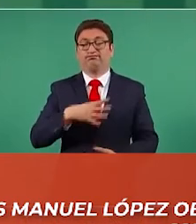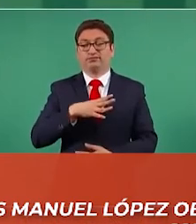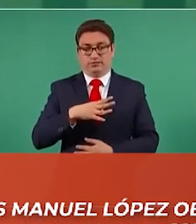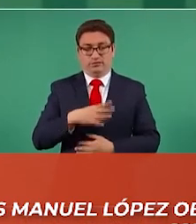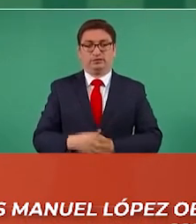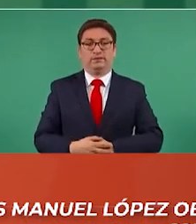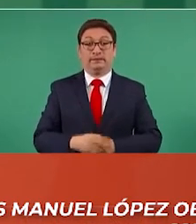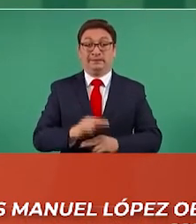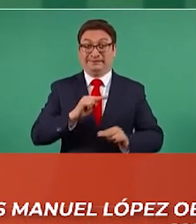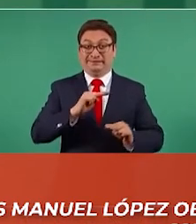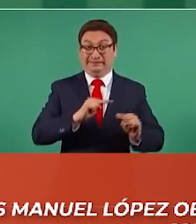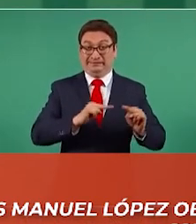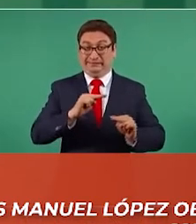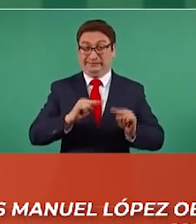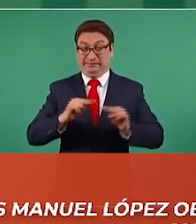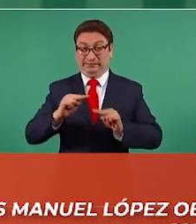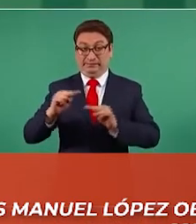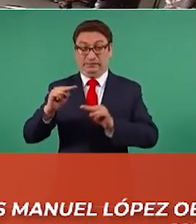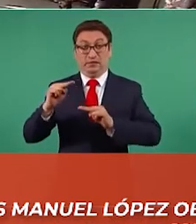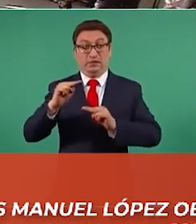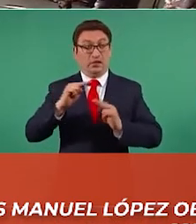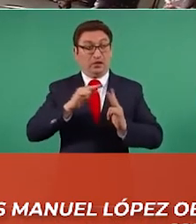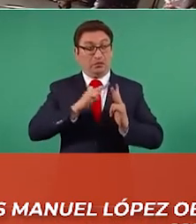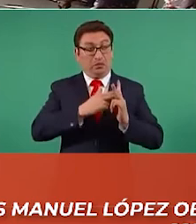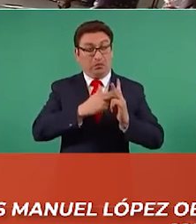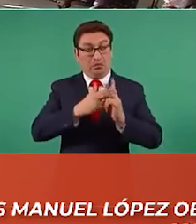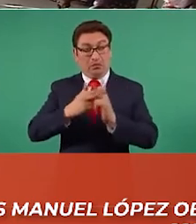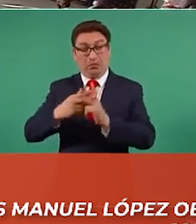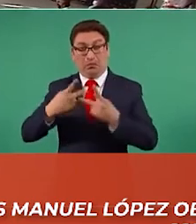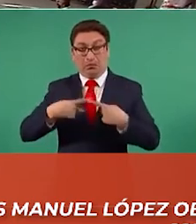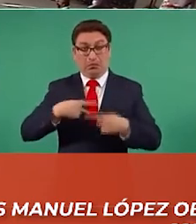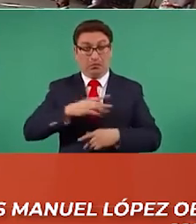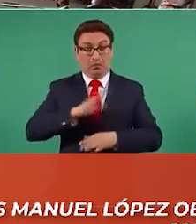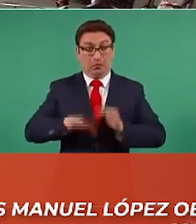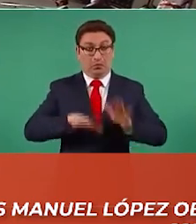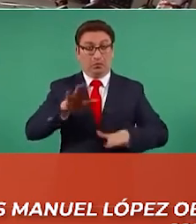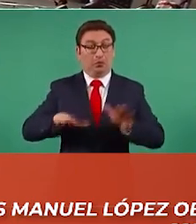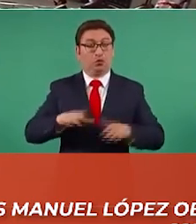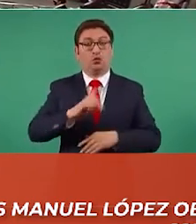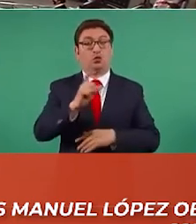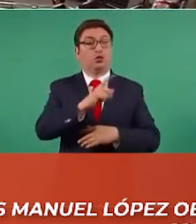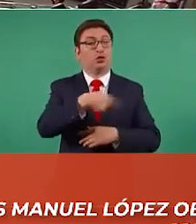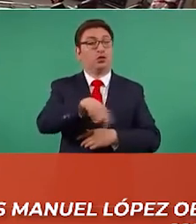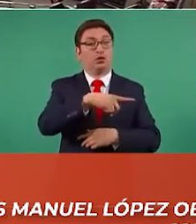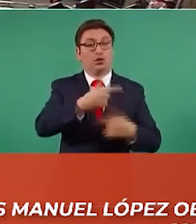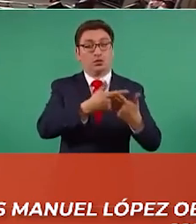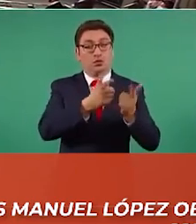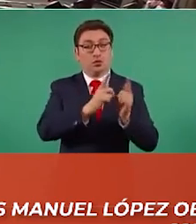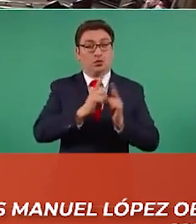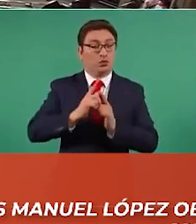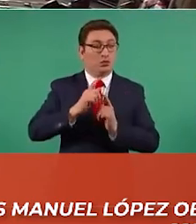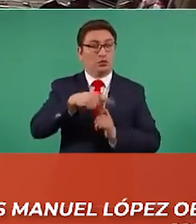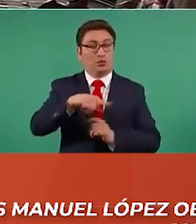los niveles de letalidad en enfrentamientos,